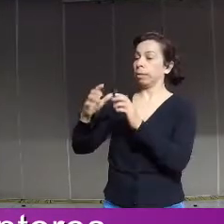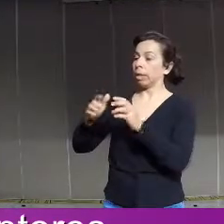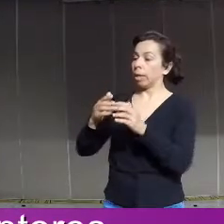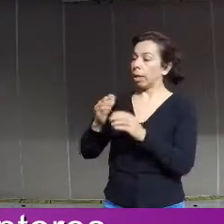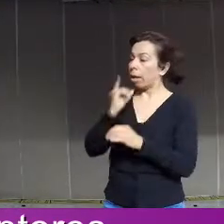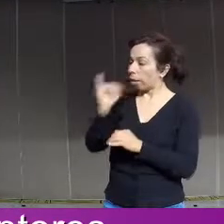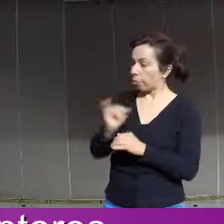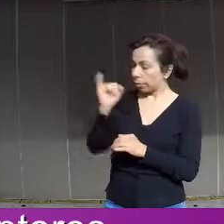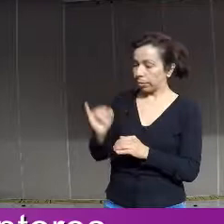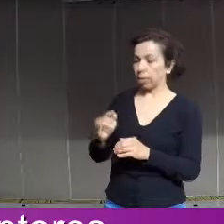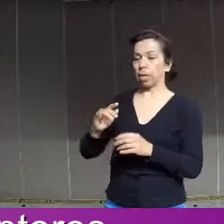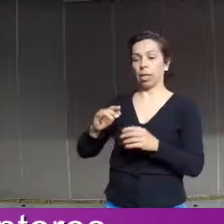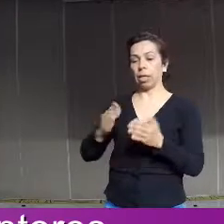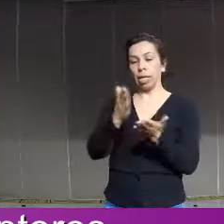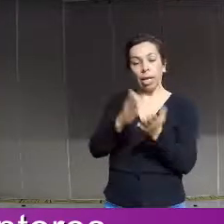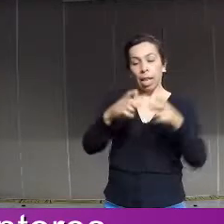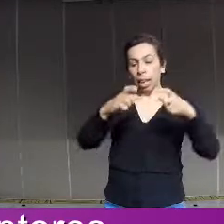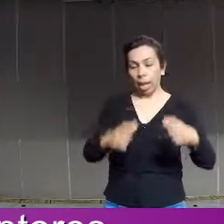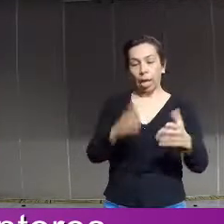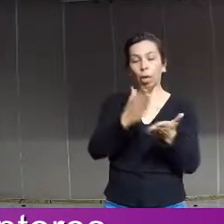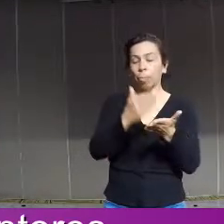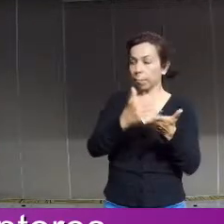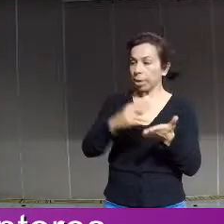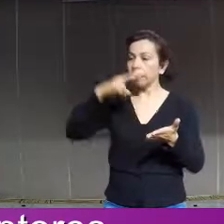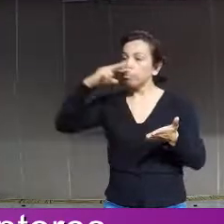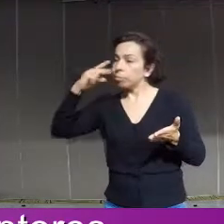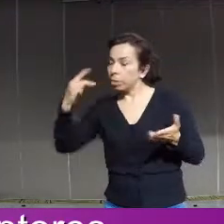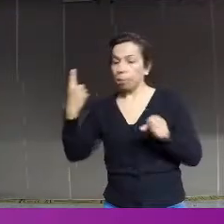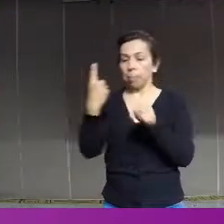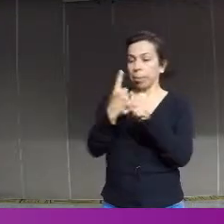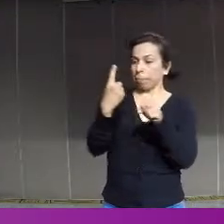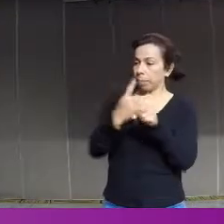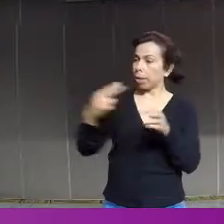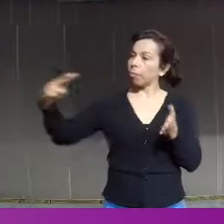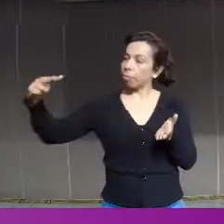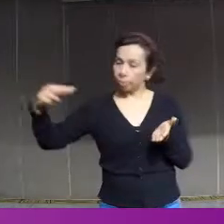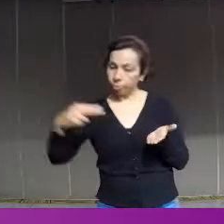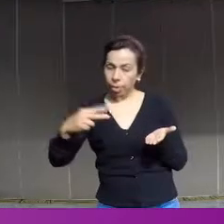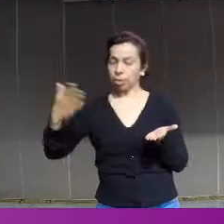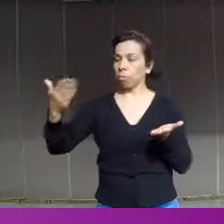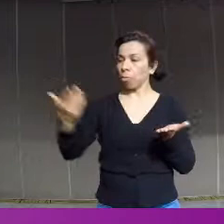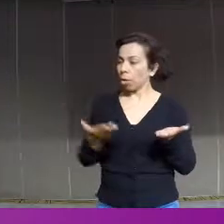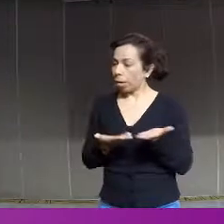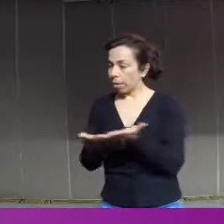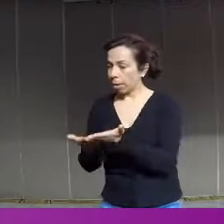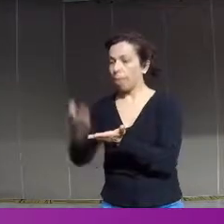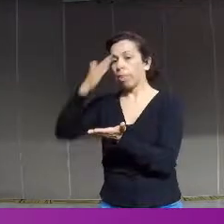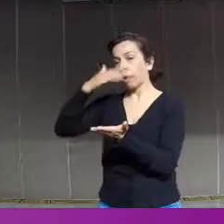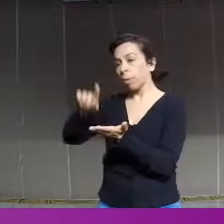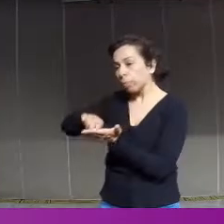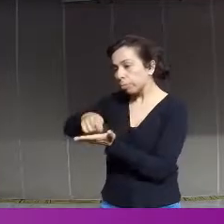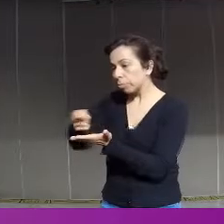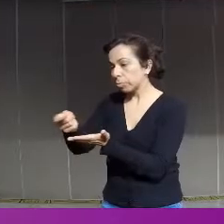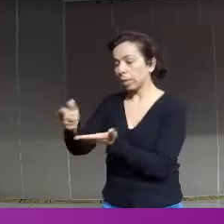que es rico, que lo pueda oler, que lo pueda mirar, ¿sí? Esto de ir anticipándole todo. El